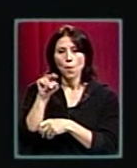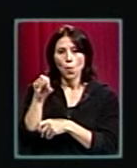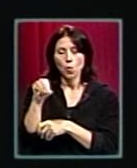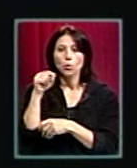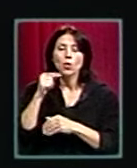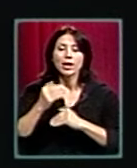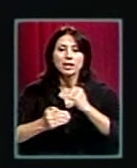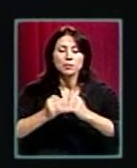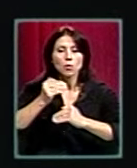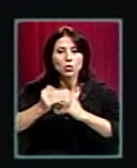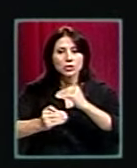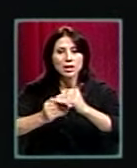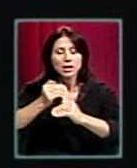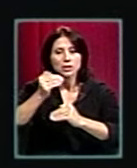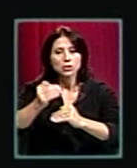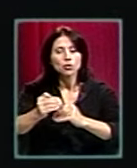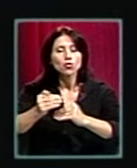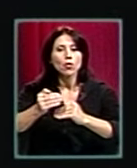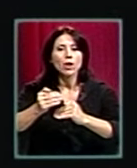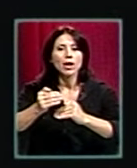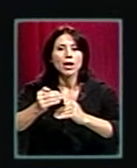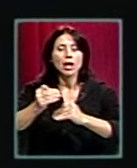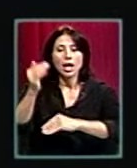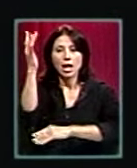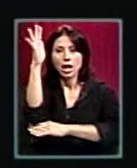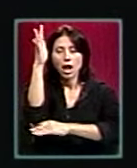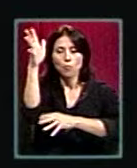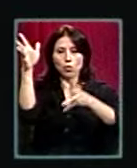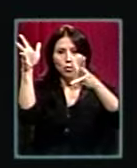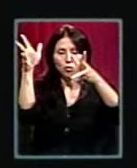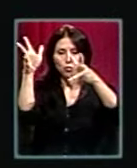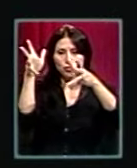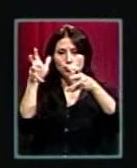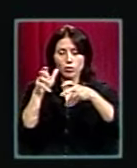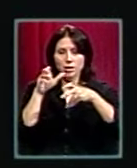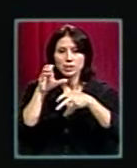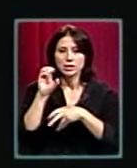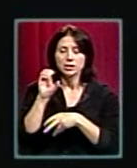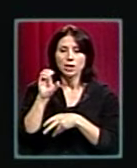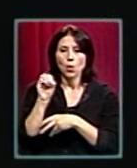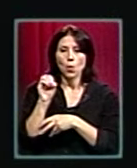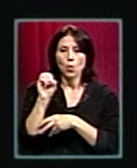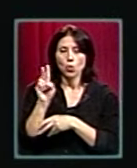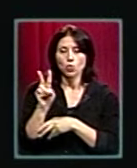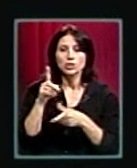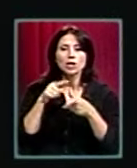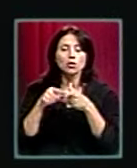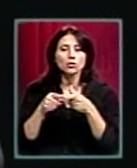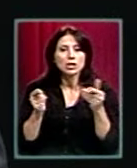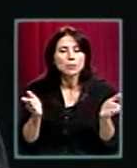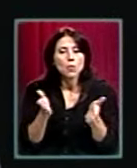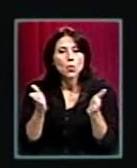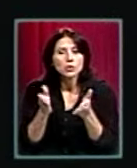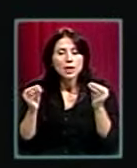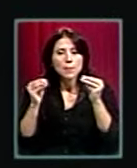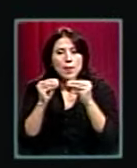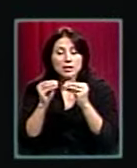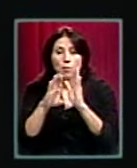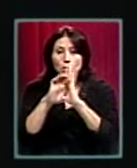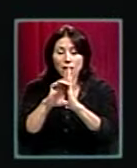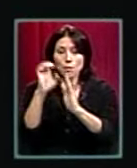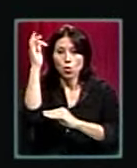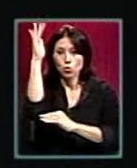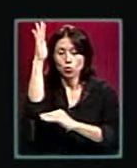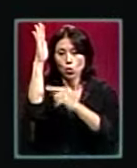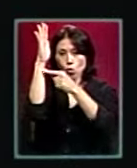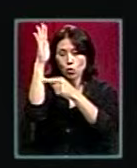proceso, pues, al capturar CO2, pues lo que hacen es producir masa orgánica, ¿verdad? El tronco de un árbol, por ejemplo,